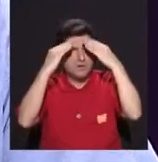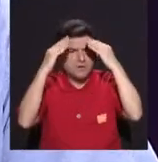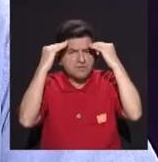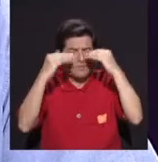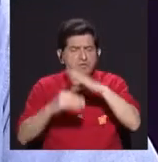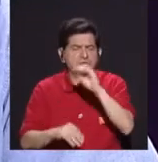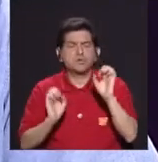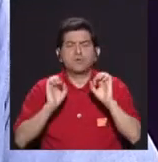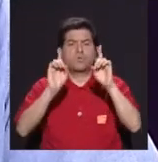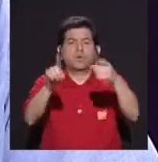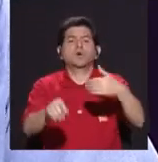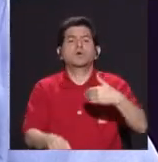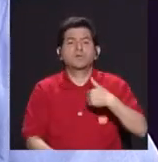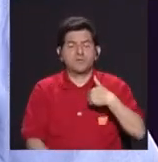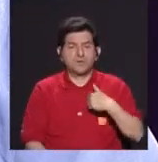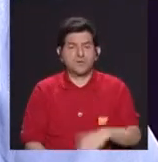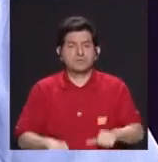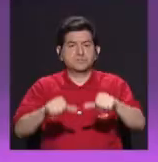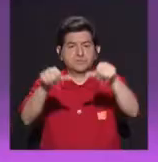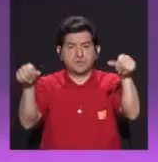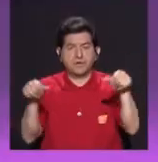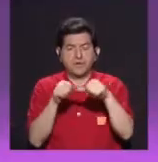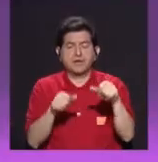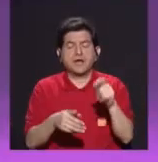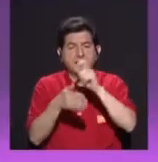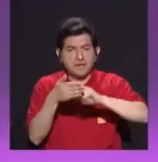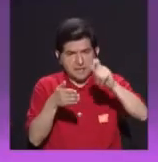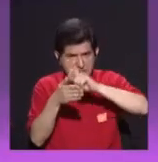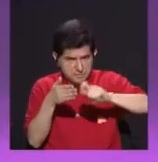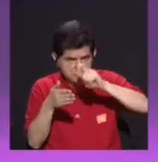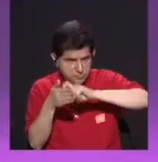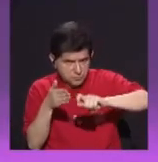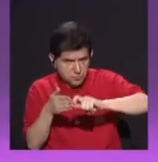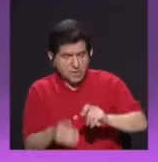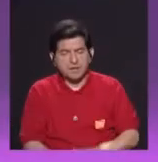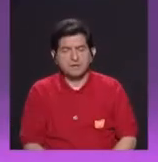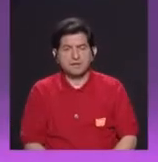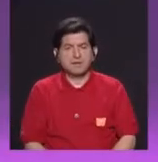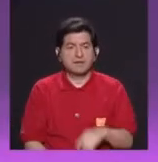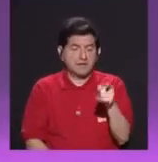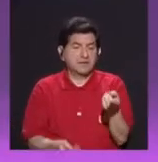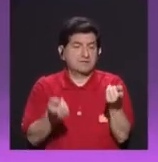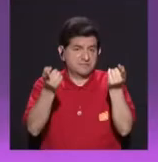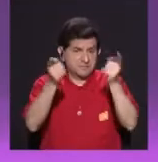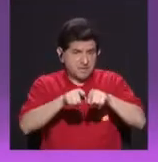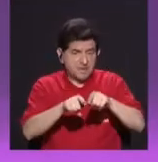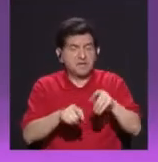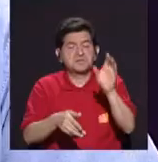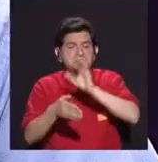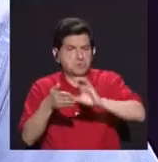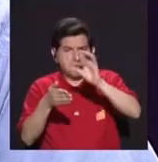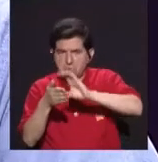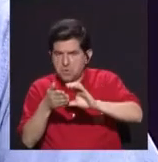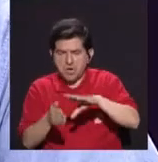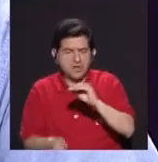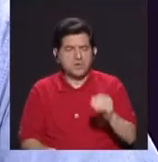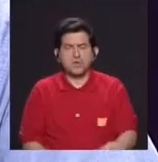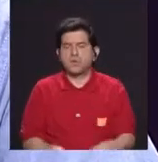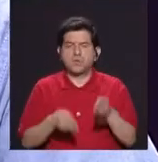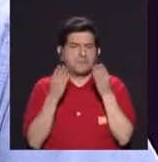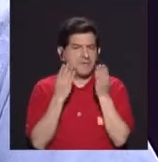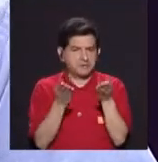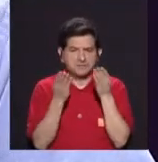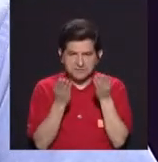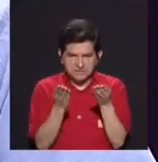la educación que estuvimos en el ámbito primario nivel en educación primaria secundaria bachiller y